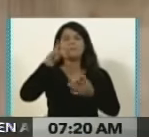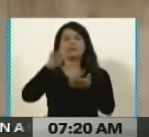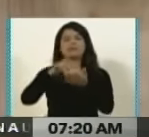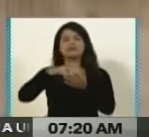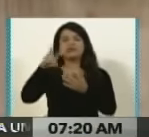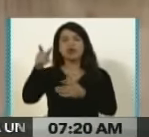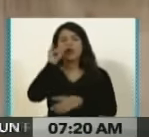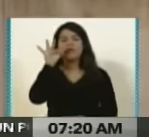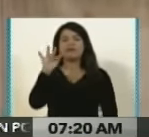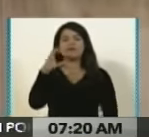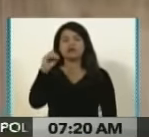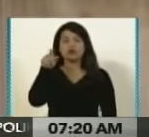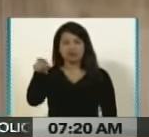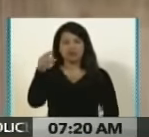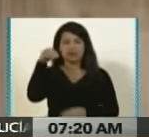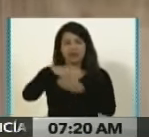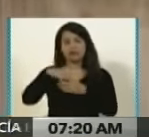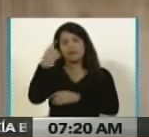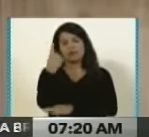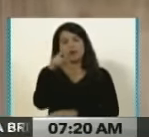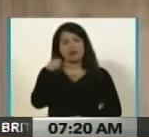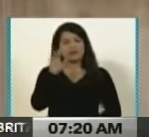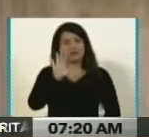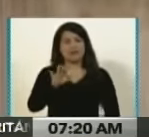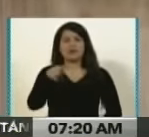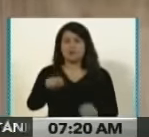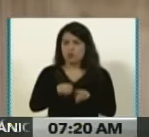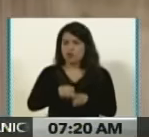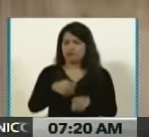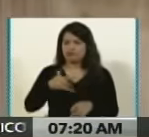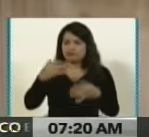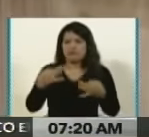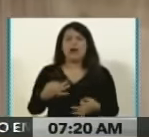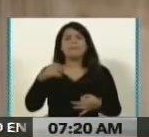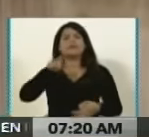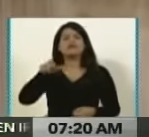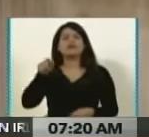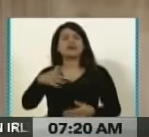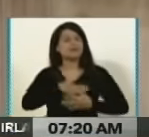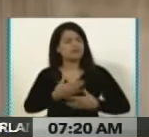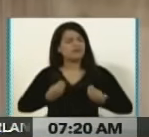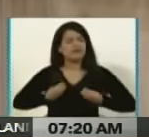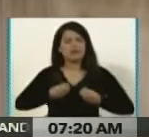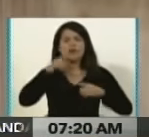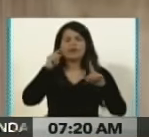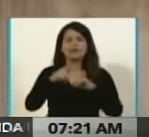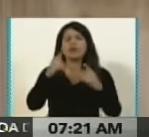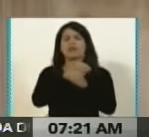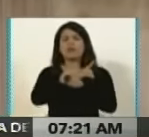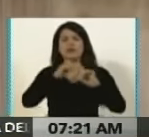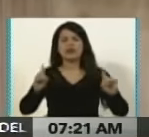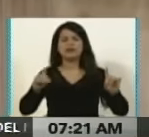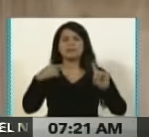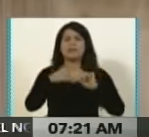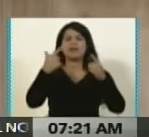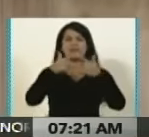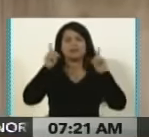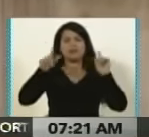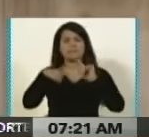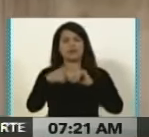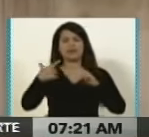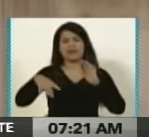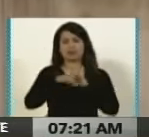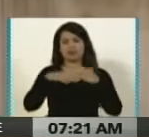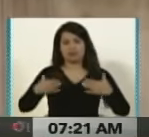de Fabricio Ojeda en el Panteón. Es la presencia de alguien que entregó su vida por la democracia, por la libertad y por los